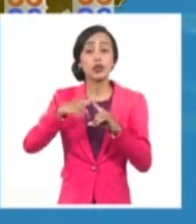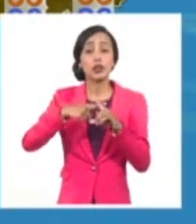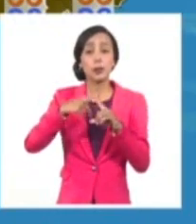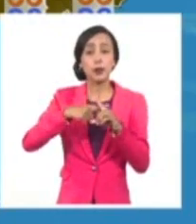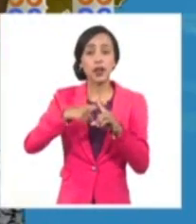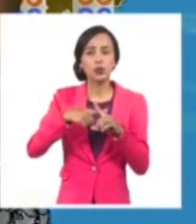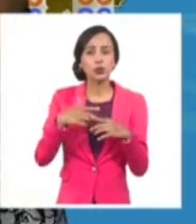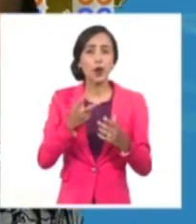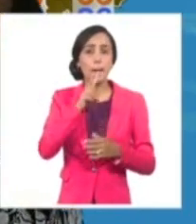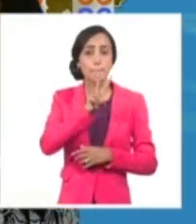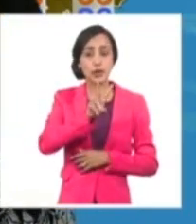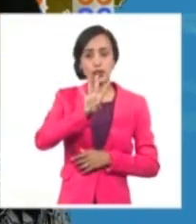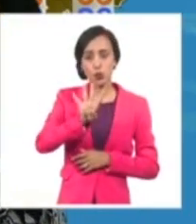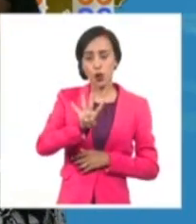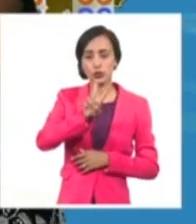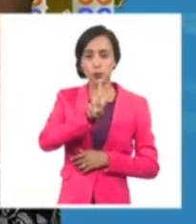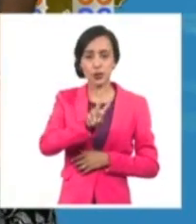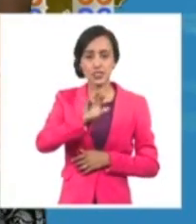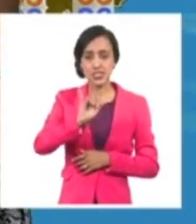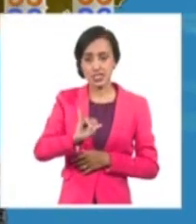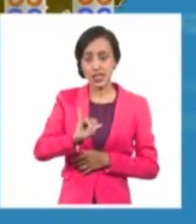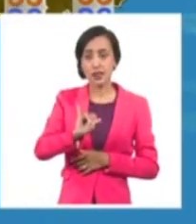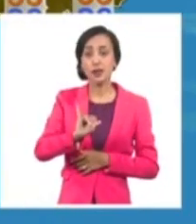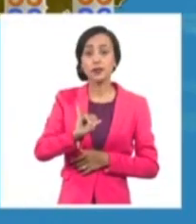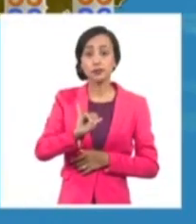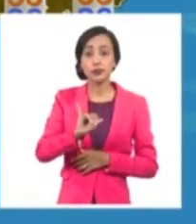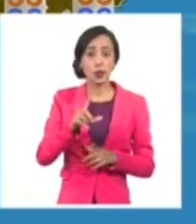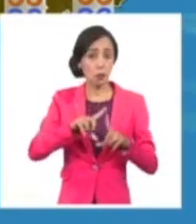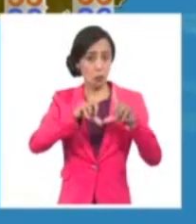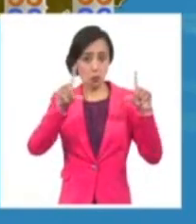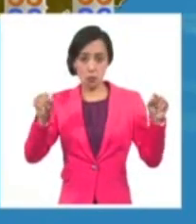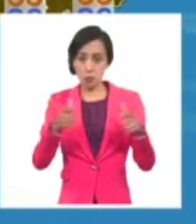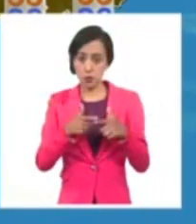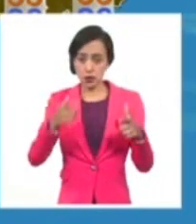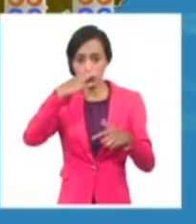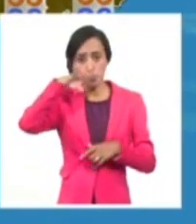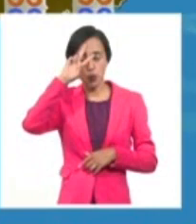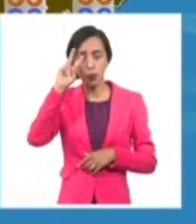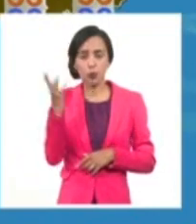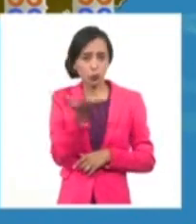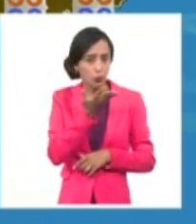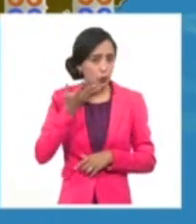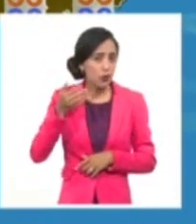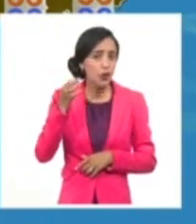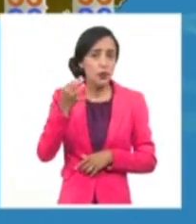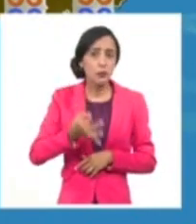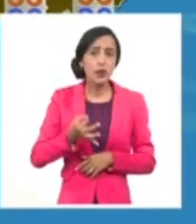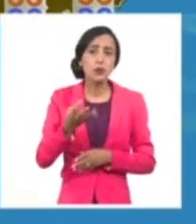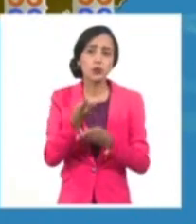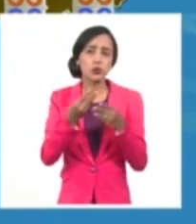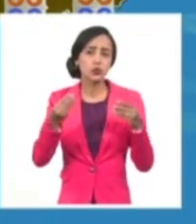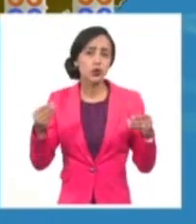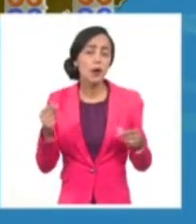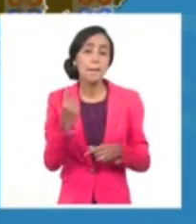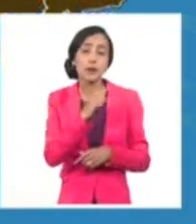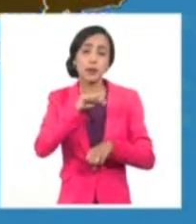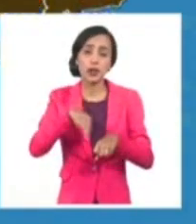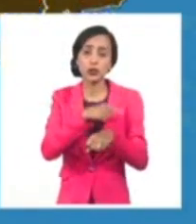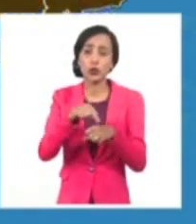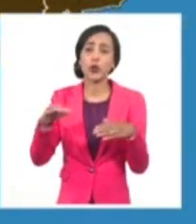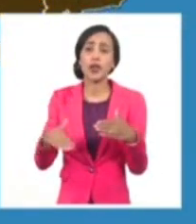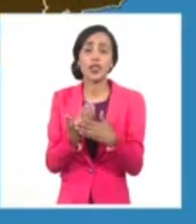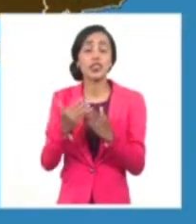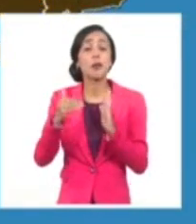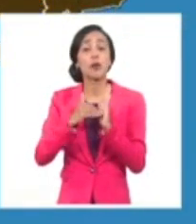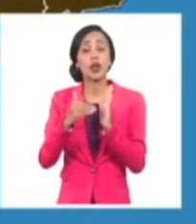de los 24 26 grados celsius en casi toda cuba los vientos han estado soplando variables débiles en las primeras horas del día por